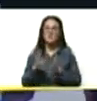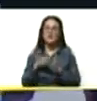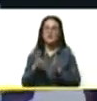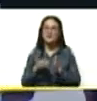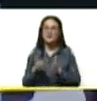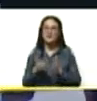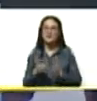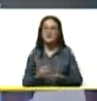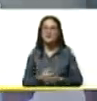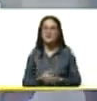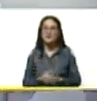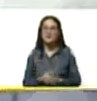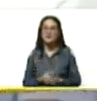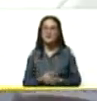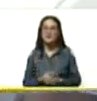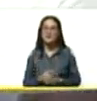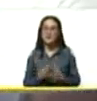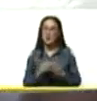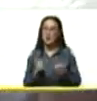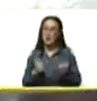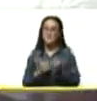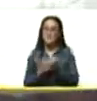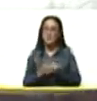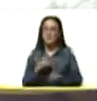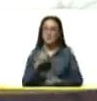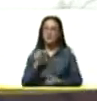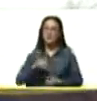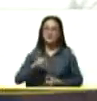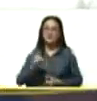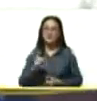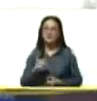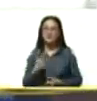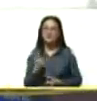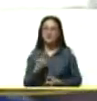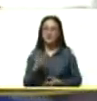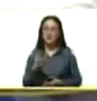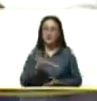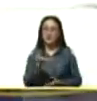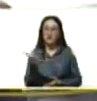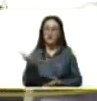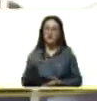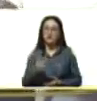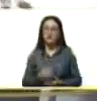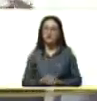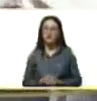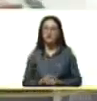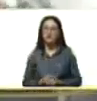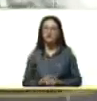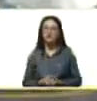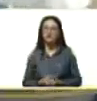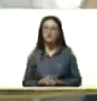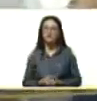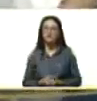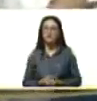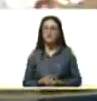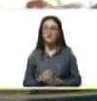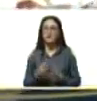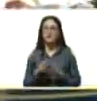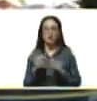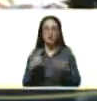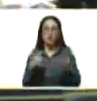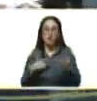metro. Cuentan con todo el apoyo, no solamente suyo, sino también en lo particular, todo lo que yo